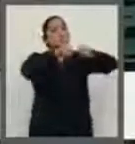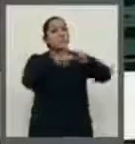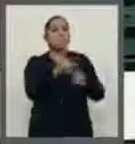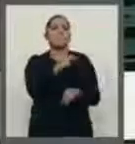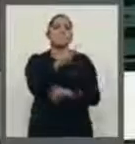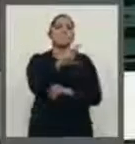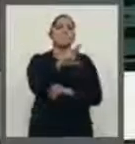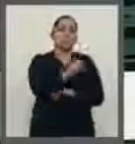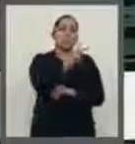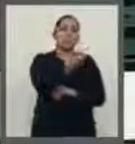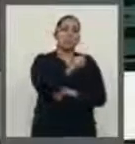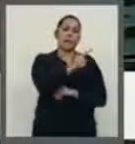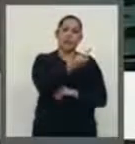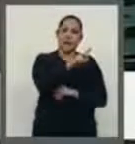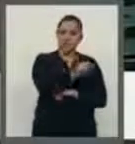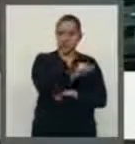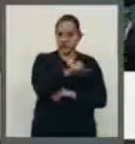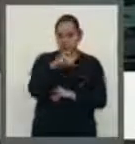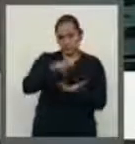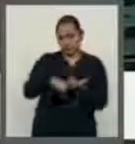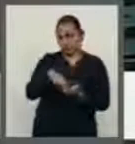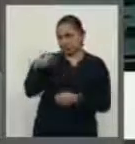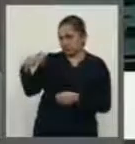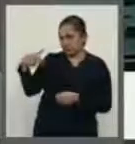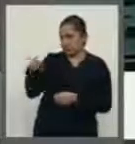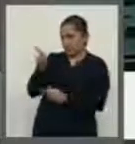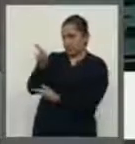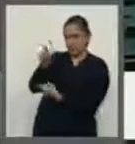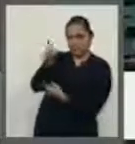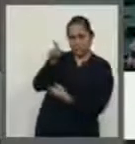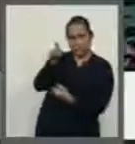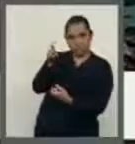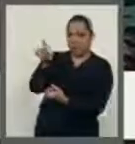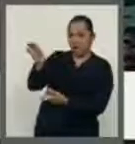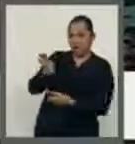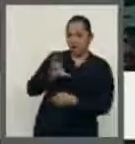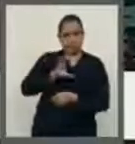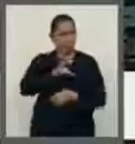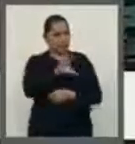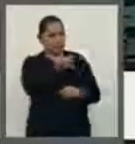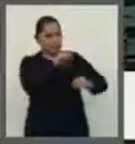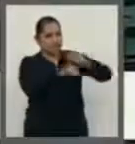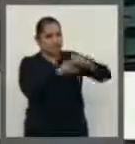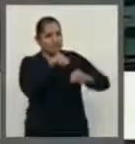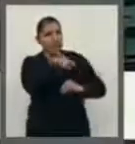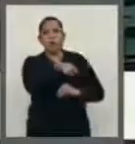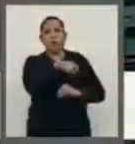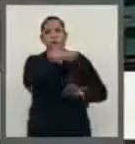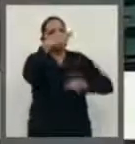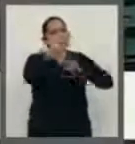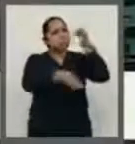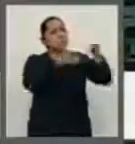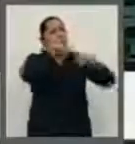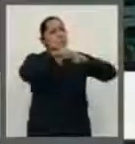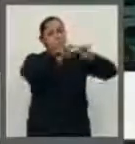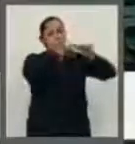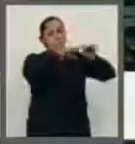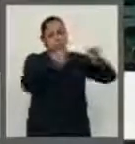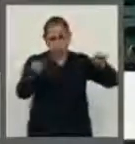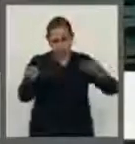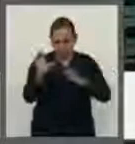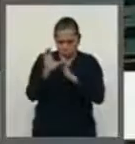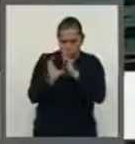no una ley de comunicación social. Nos quedamos muchos en el objetivo constitucional.